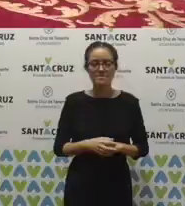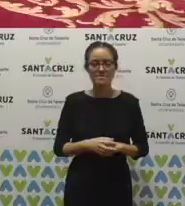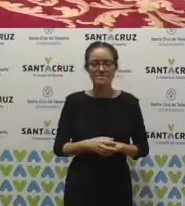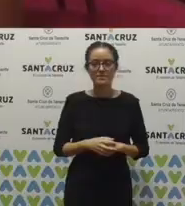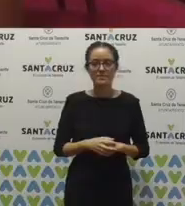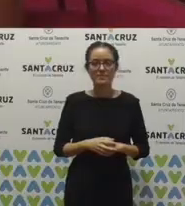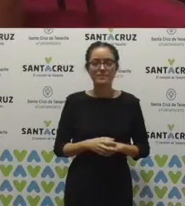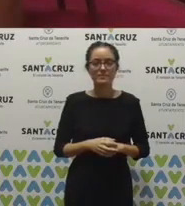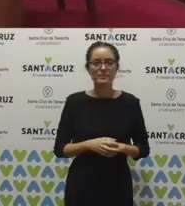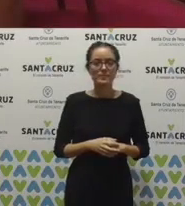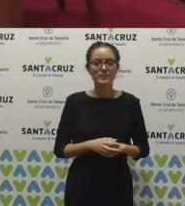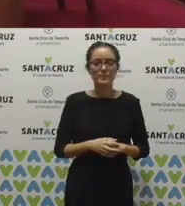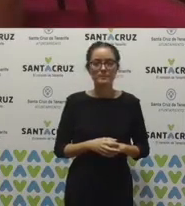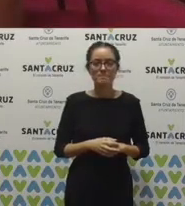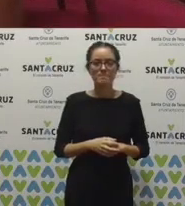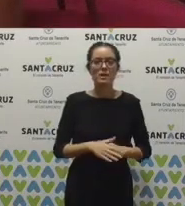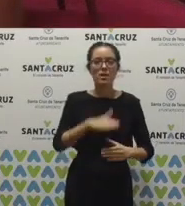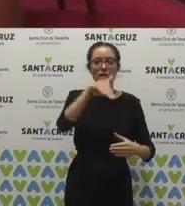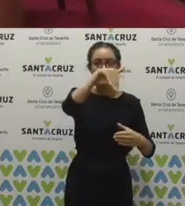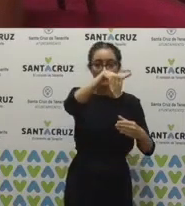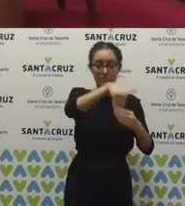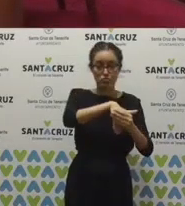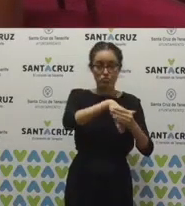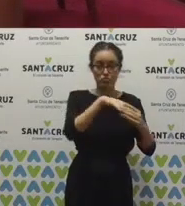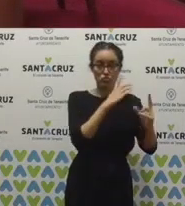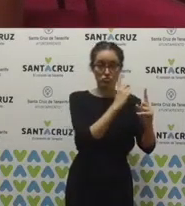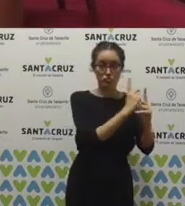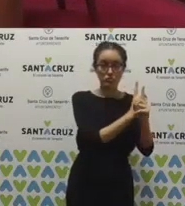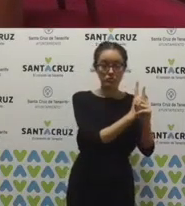votos en contra